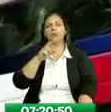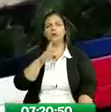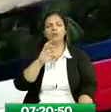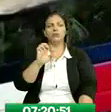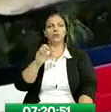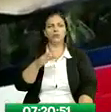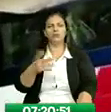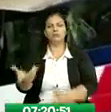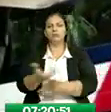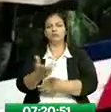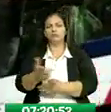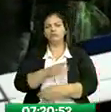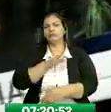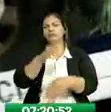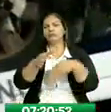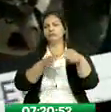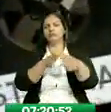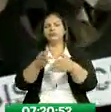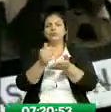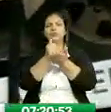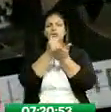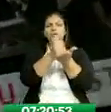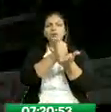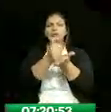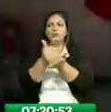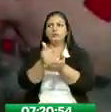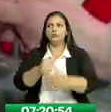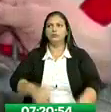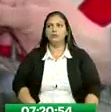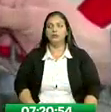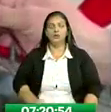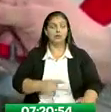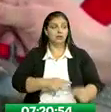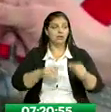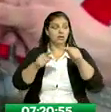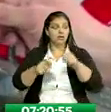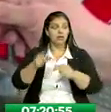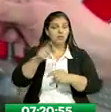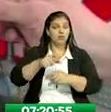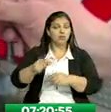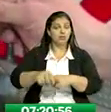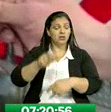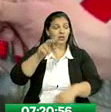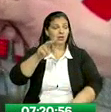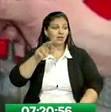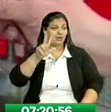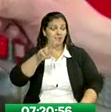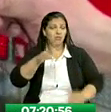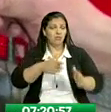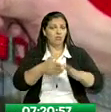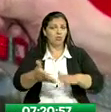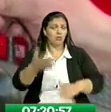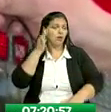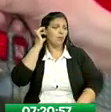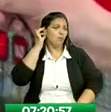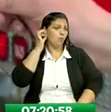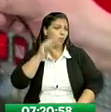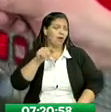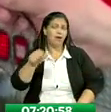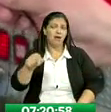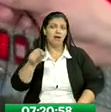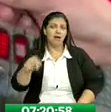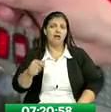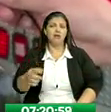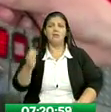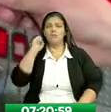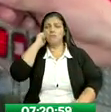de los pasajeros del carro liviano. Procedimos a ayudar a la extricación de una persona de sexo femenino, la cual se encontraba con varios